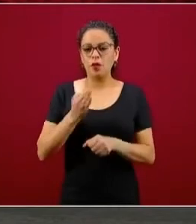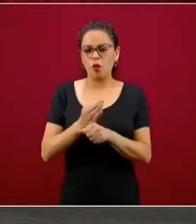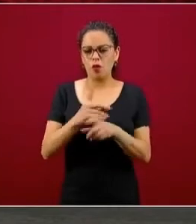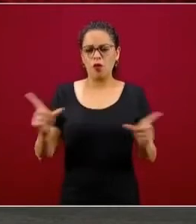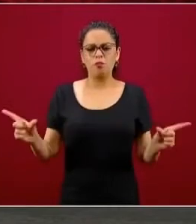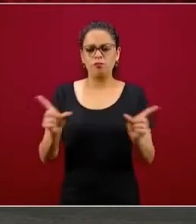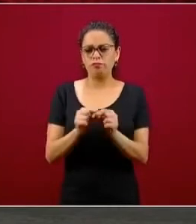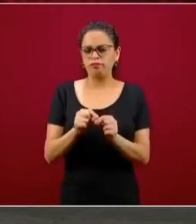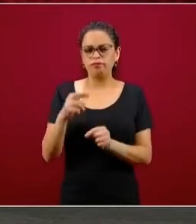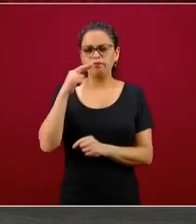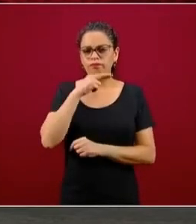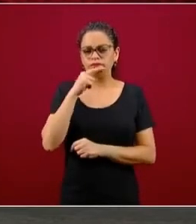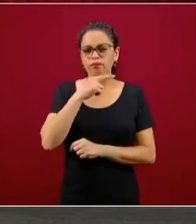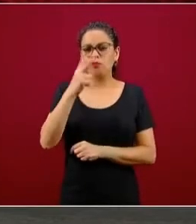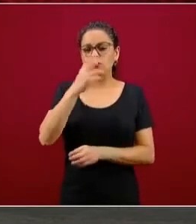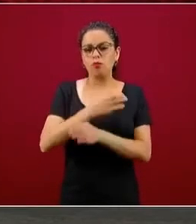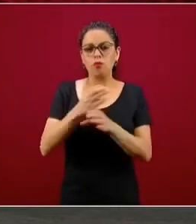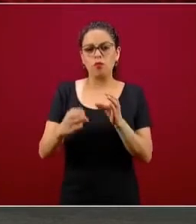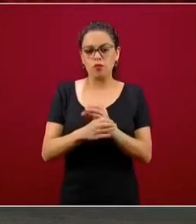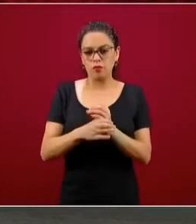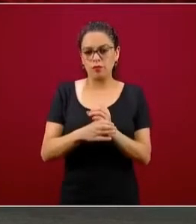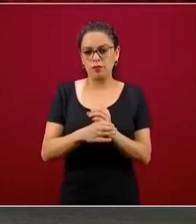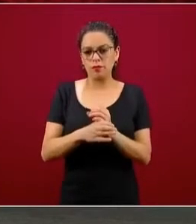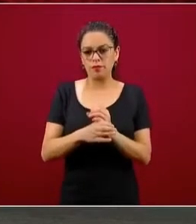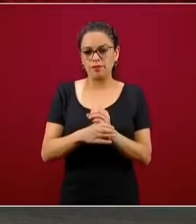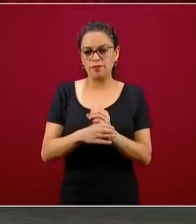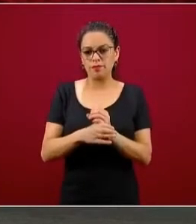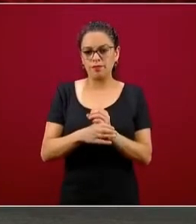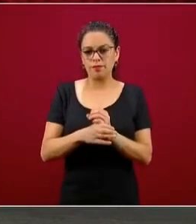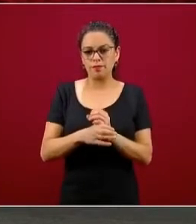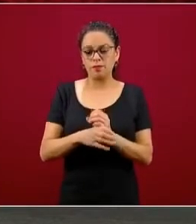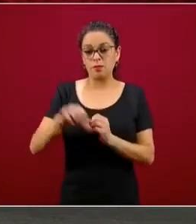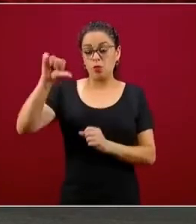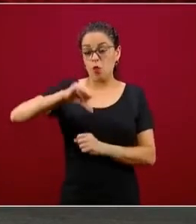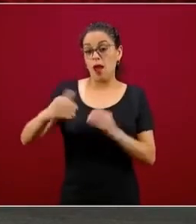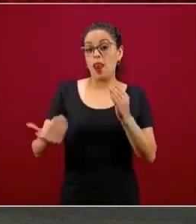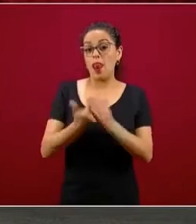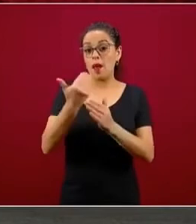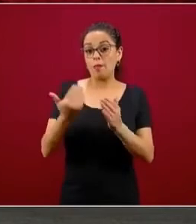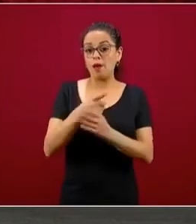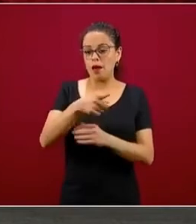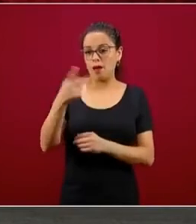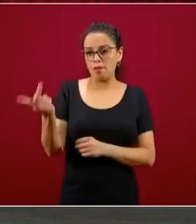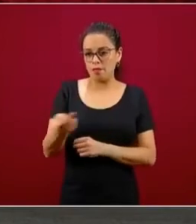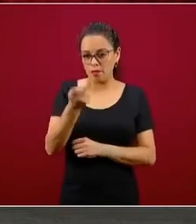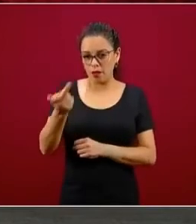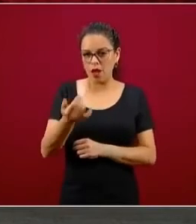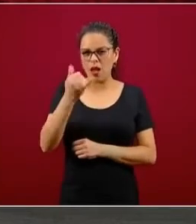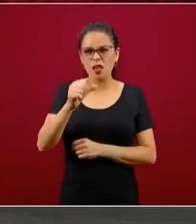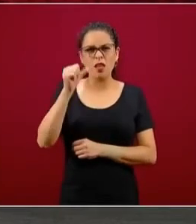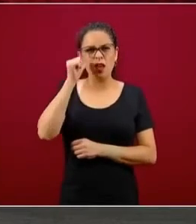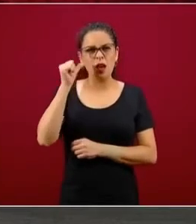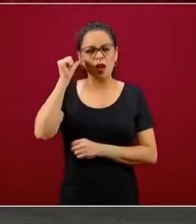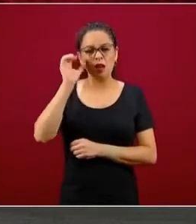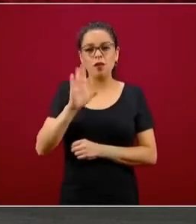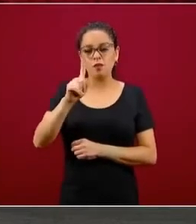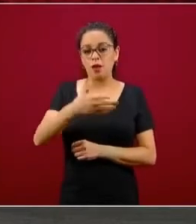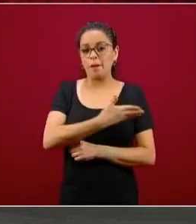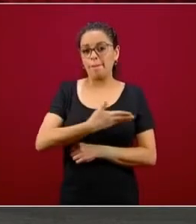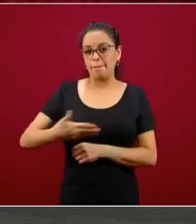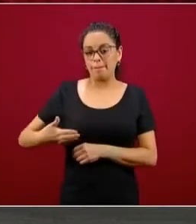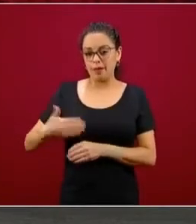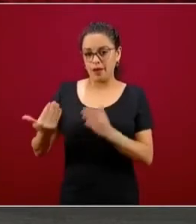breve 2 elementos que fueron preguntas esta mañana y ayer, me parece, al presidente en la